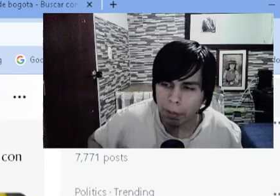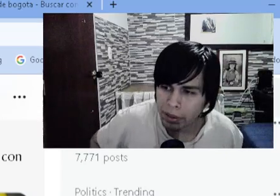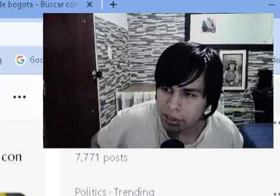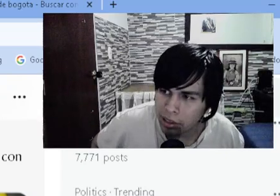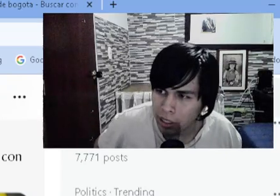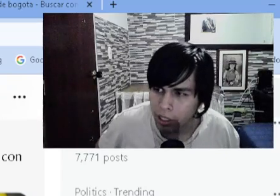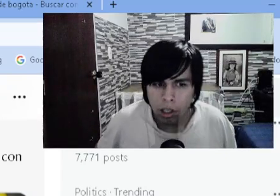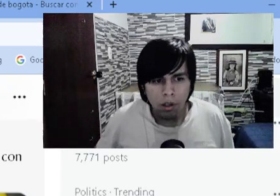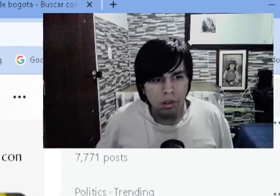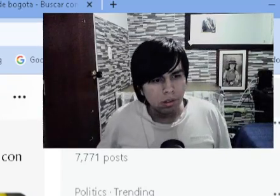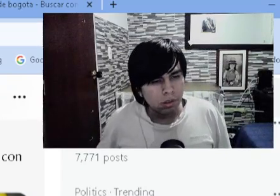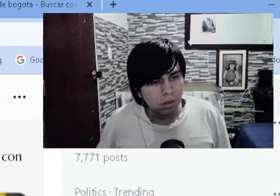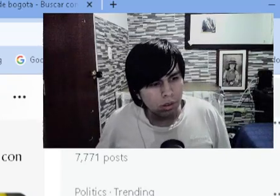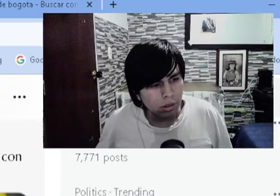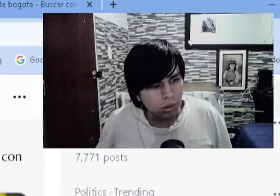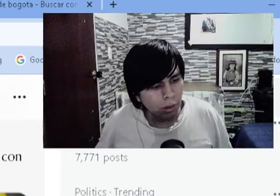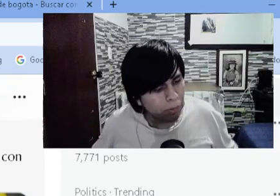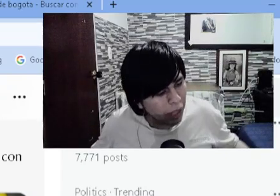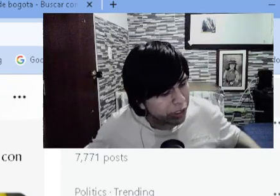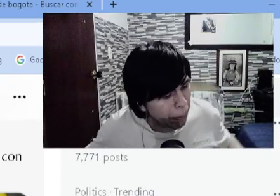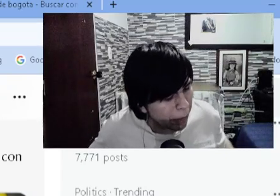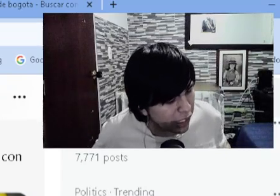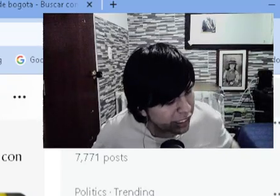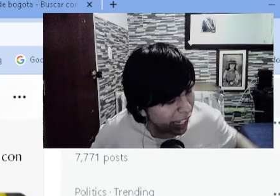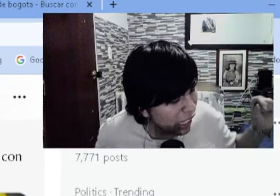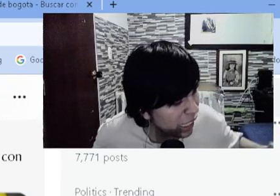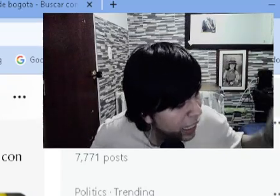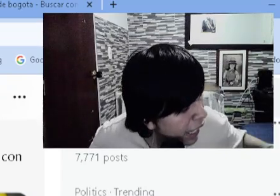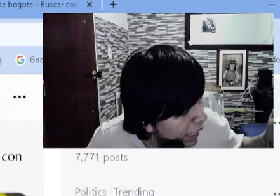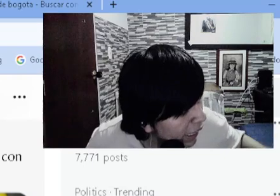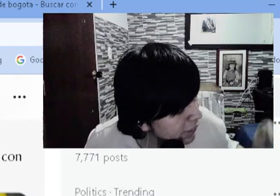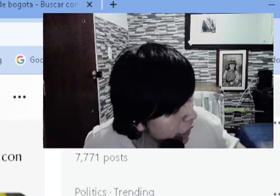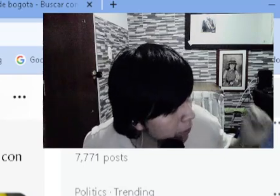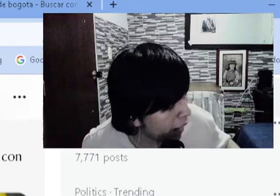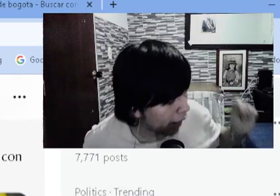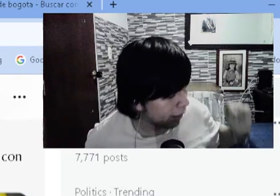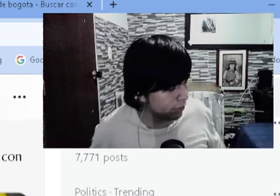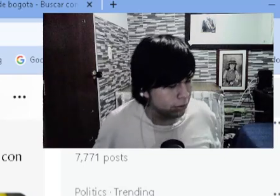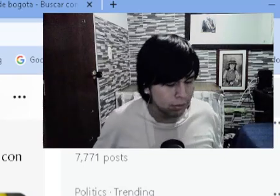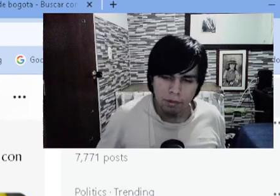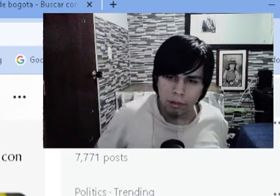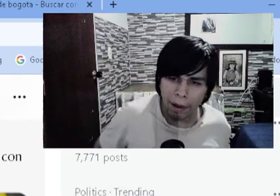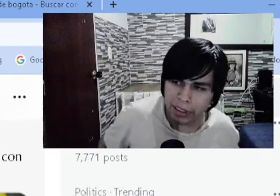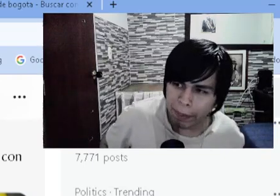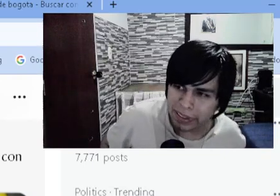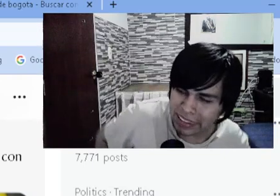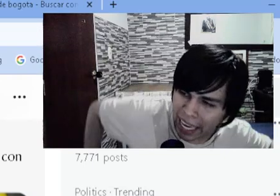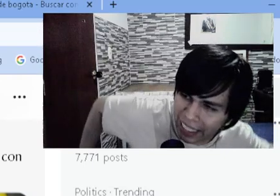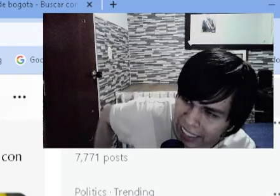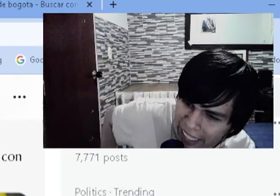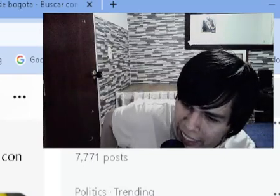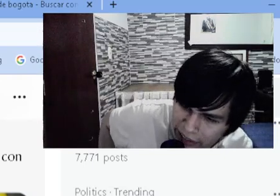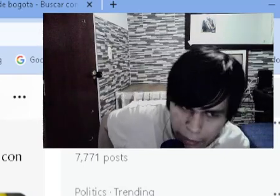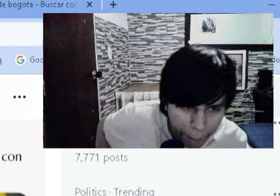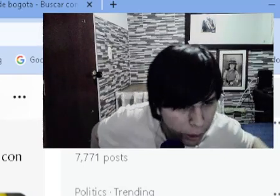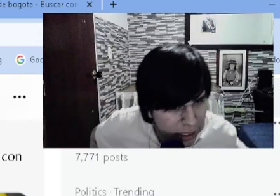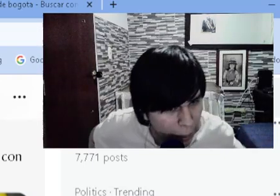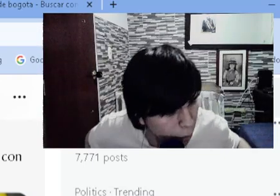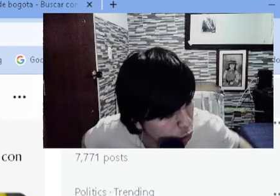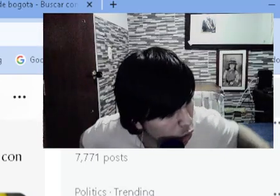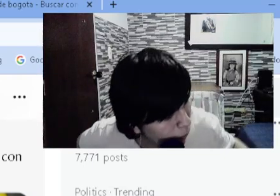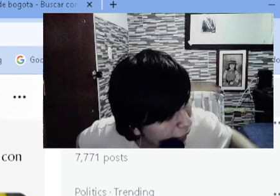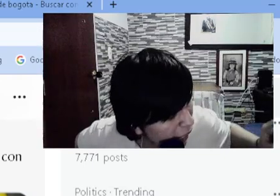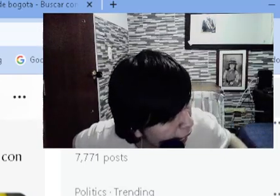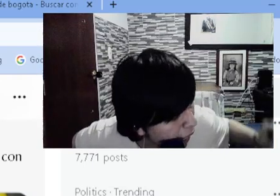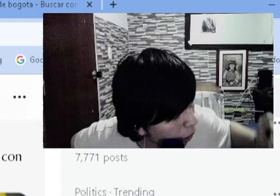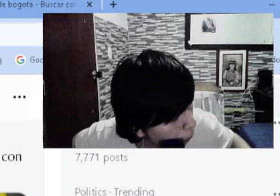nuevo vicepresidente un una vicepresidencia ilegítima una vicepresidencia ilegítima porque ese